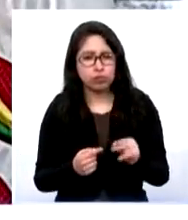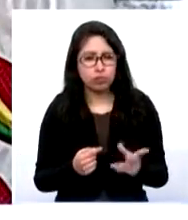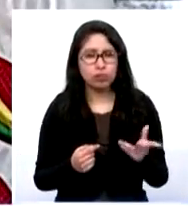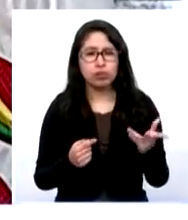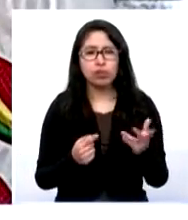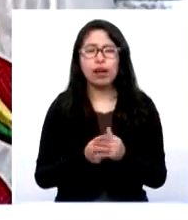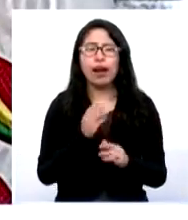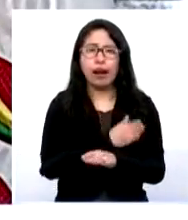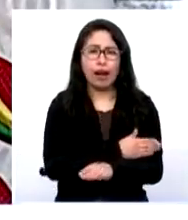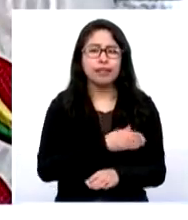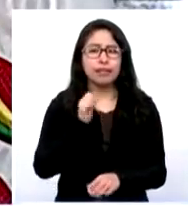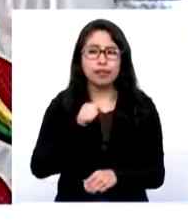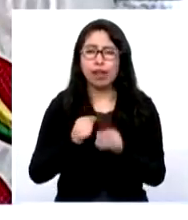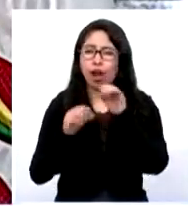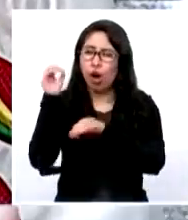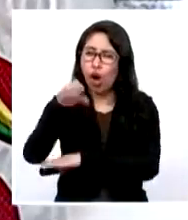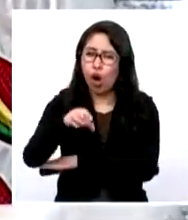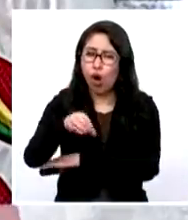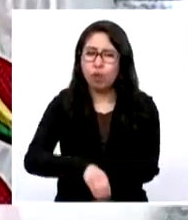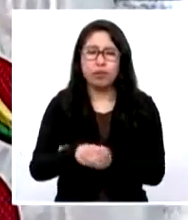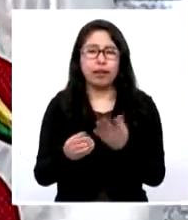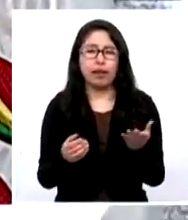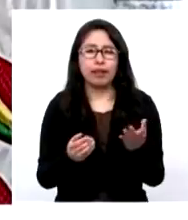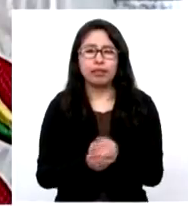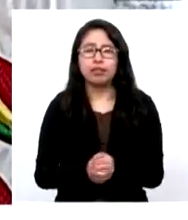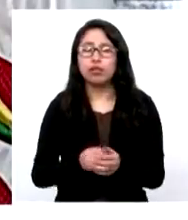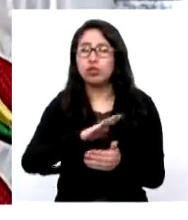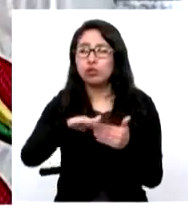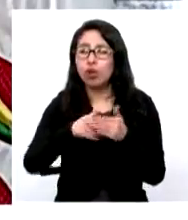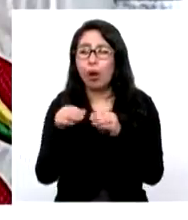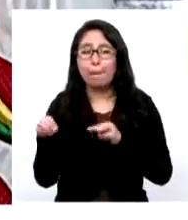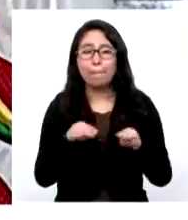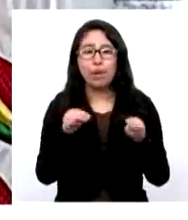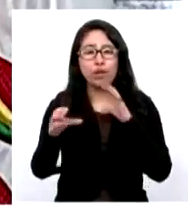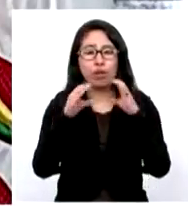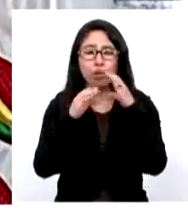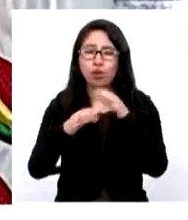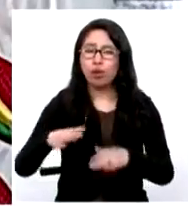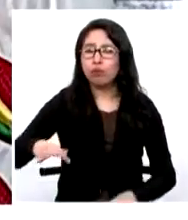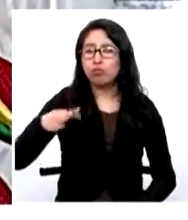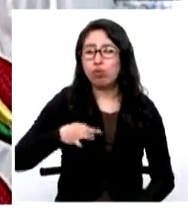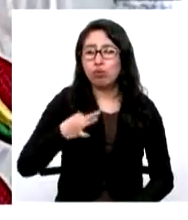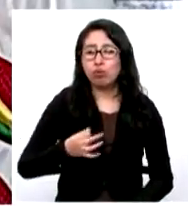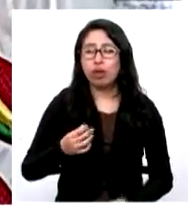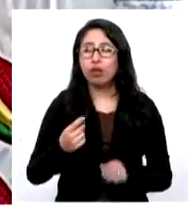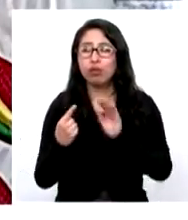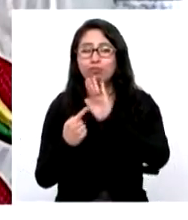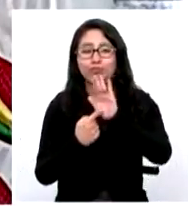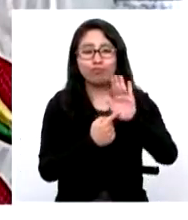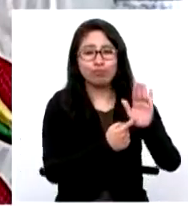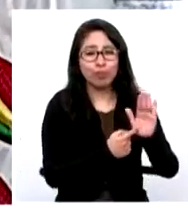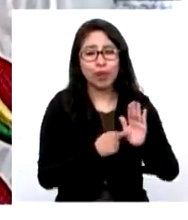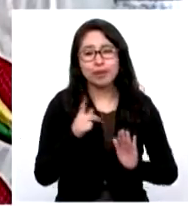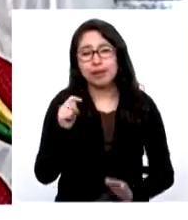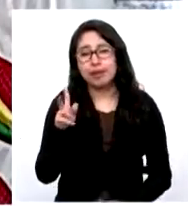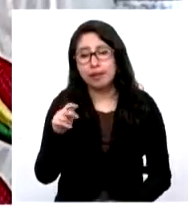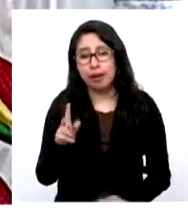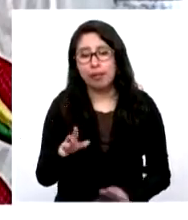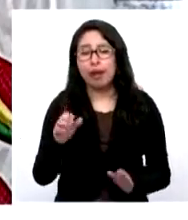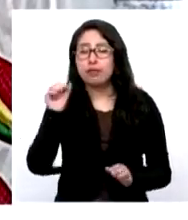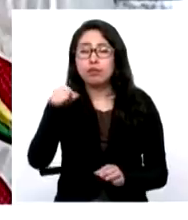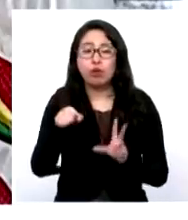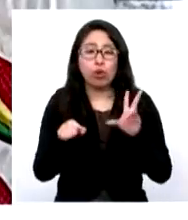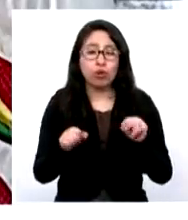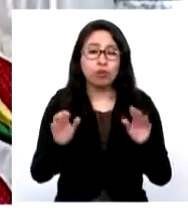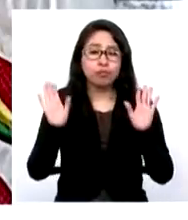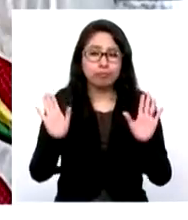el pasado. Es una decisión voluntaria de los medios si es que van a transmitir ese